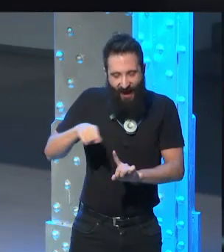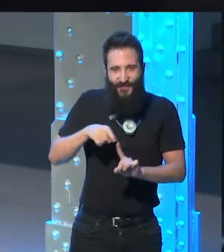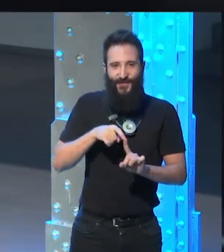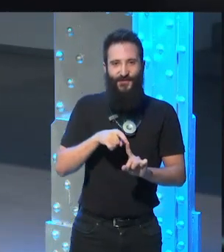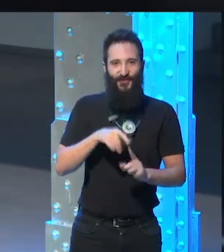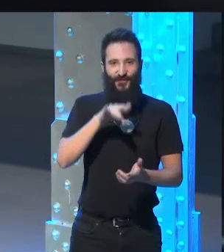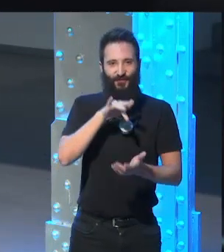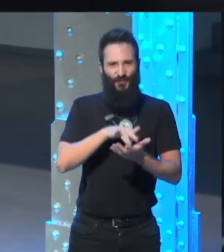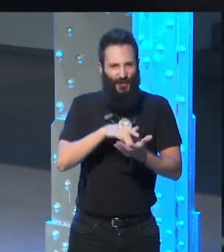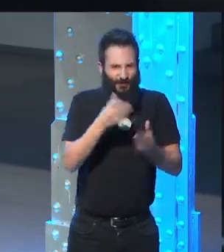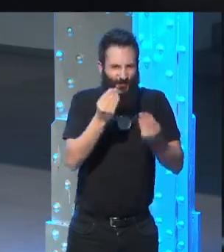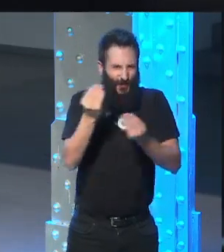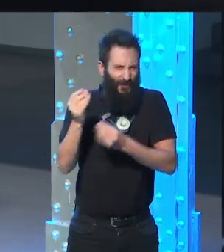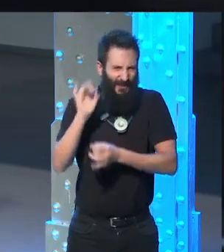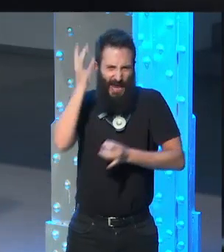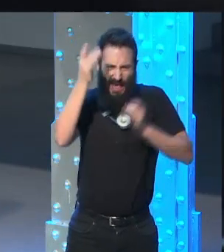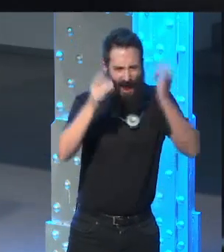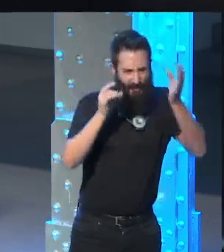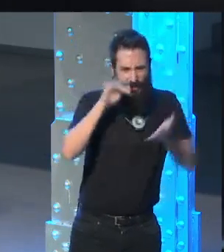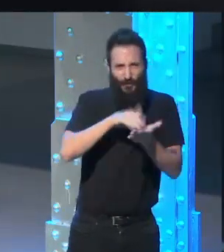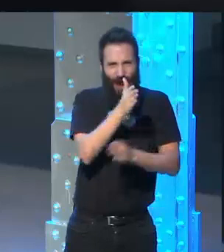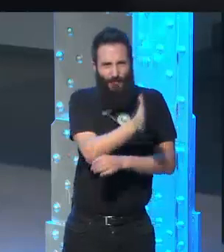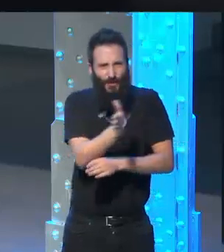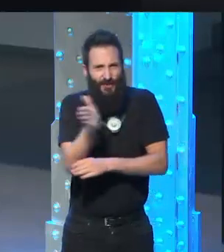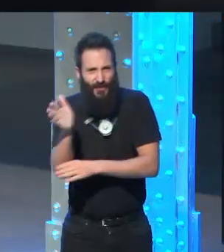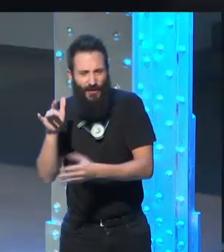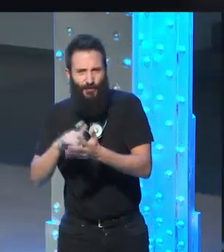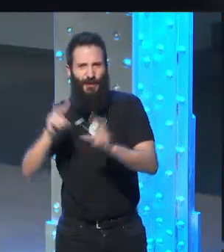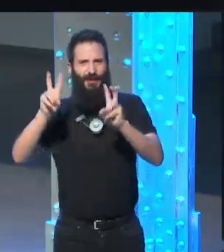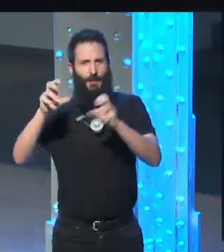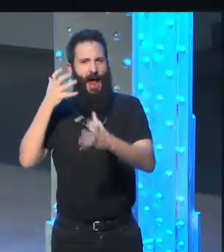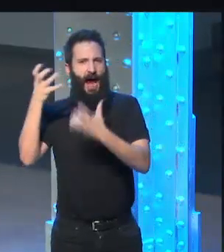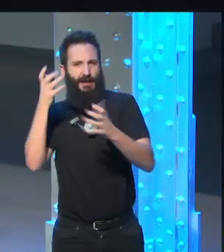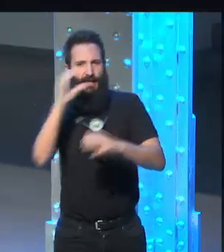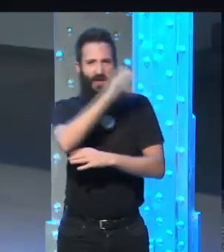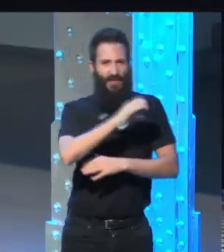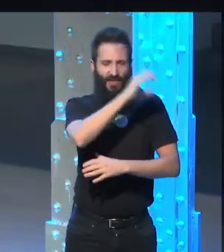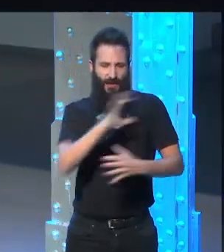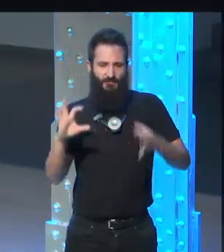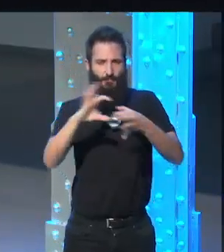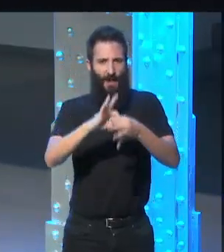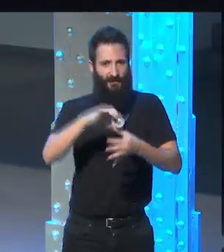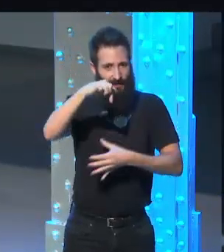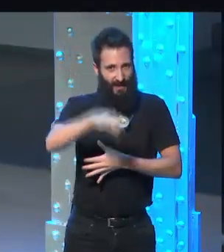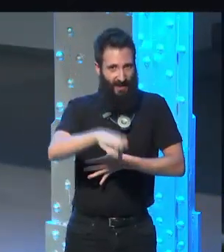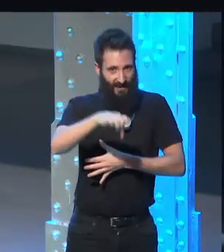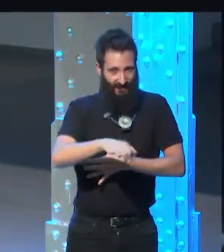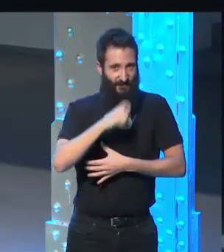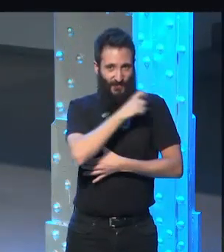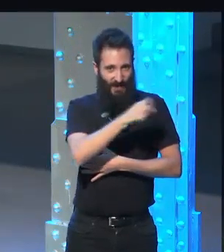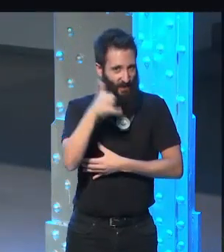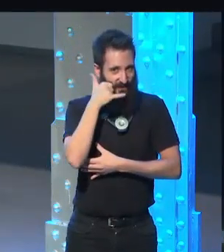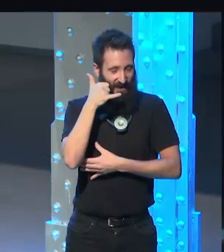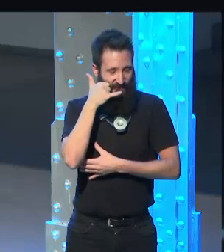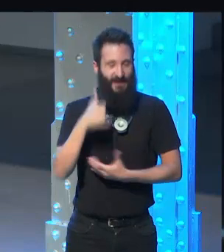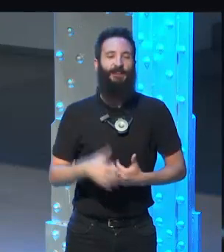muchísimas iniciativas y muchísimas exposiciones sobre arte, ciencia y tecnología aquí en este espacio. Vamos